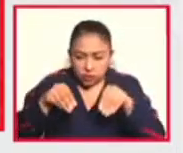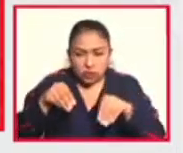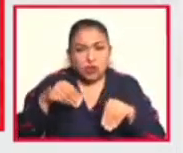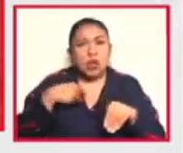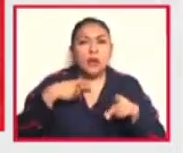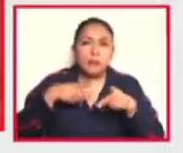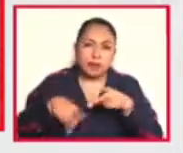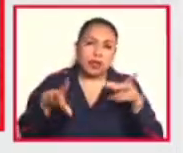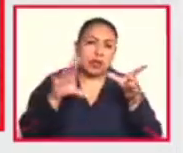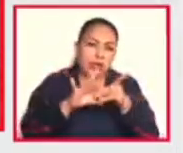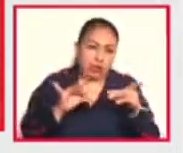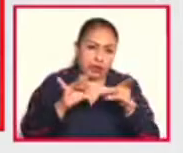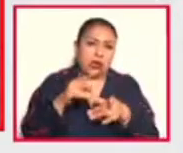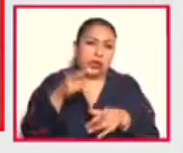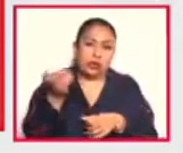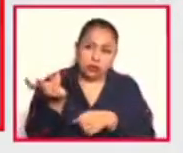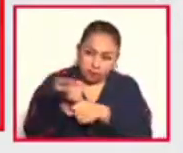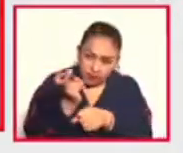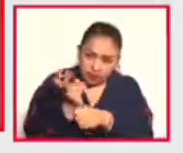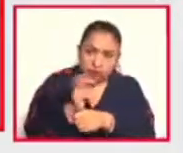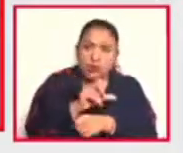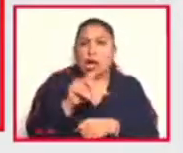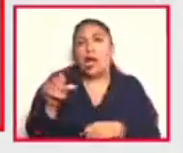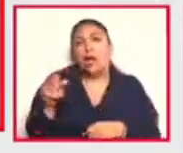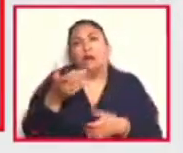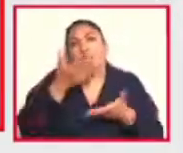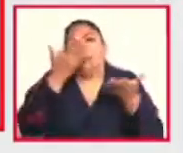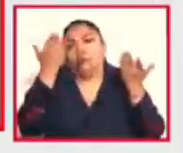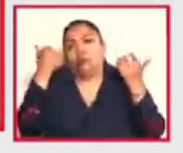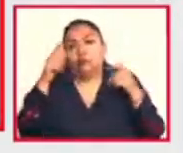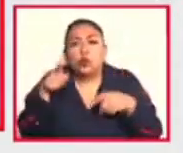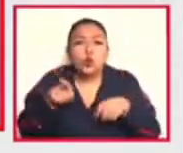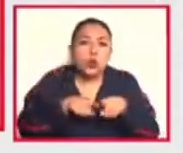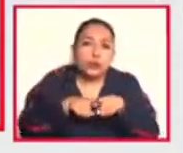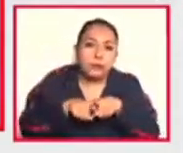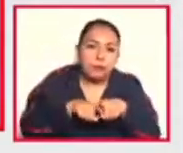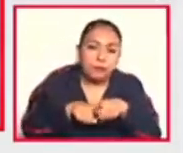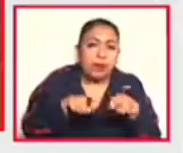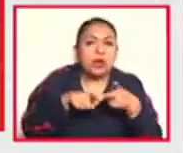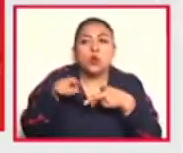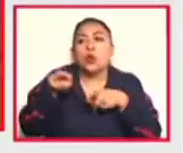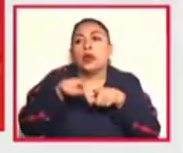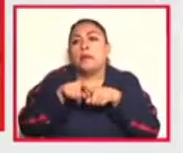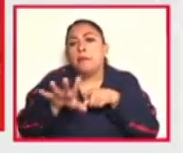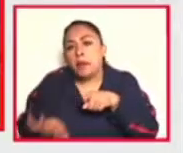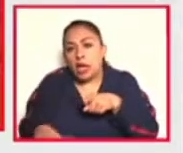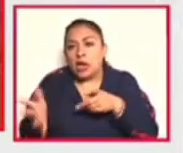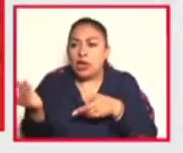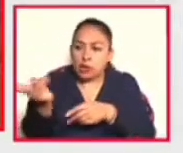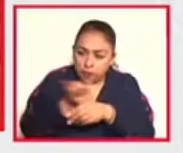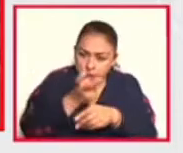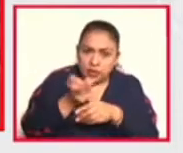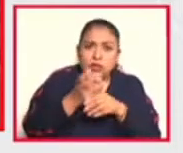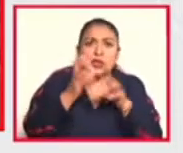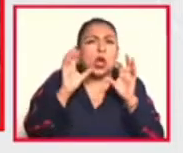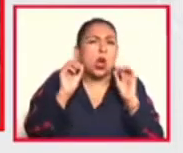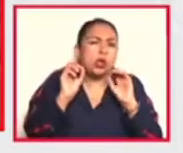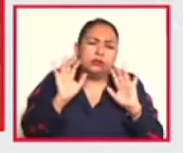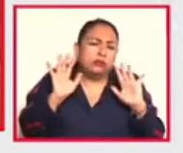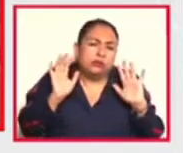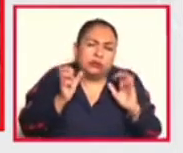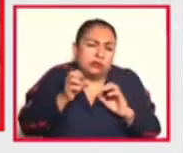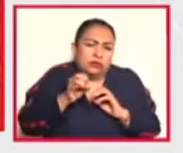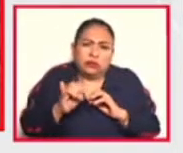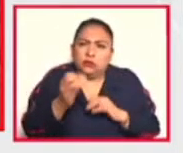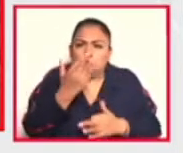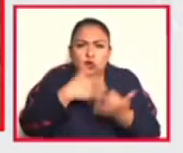eso. Invítale a, no sé, a tu hermano, a tu hermana, o así, toda la